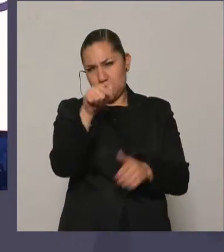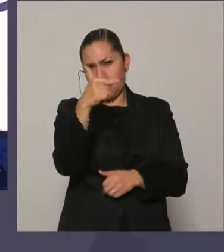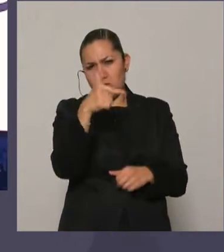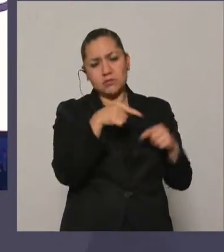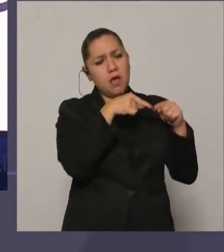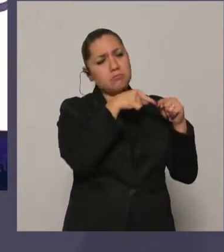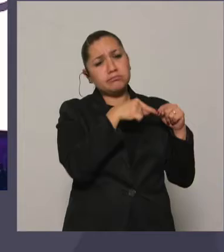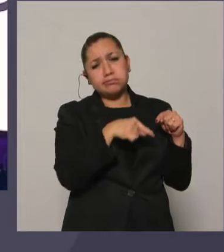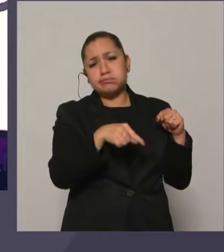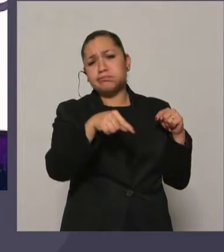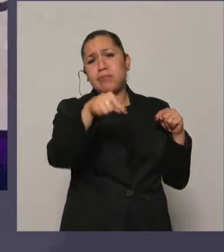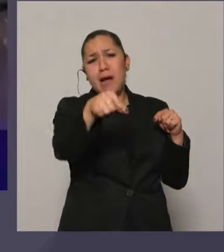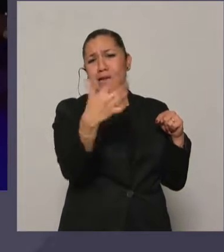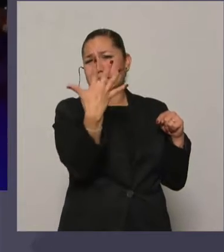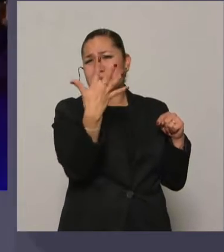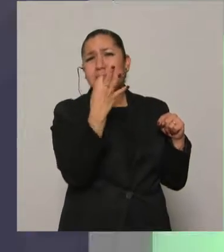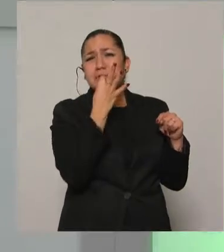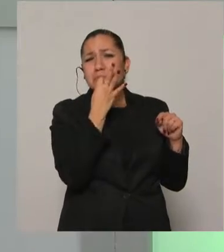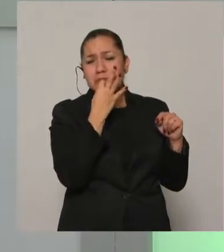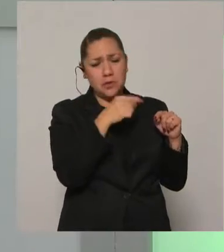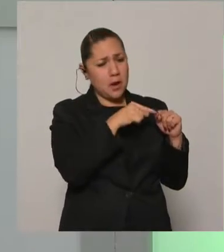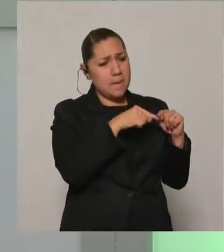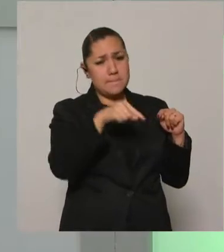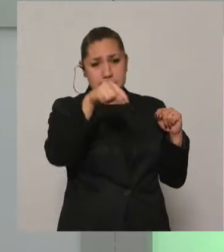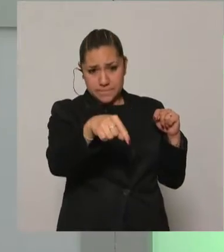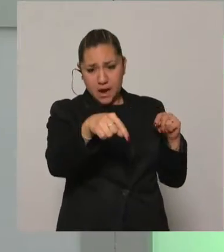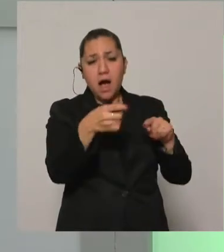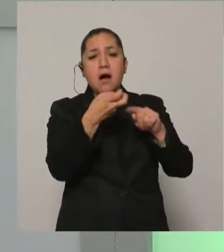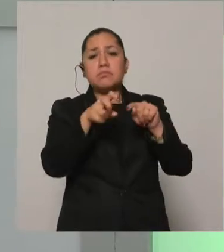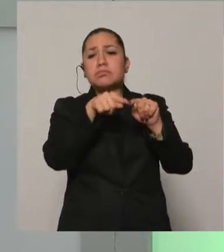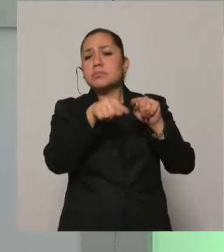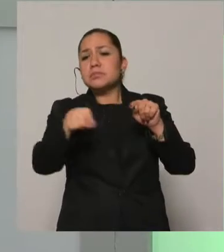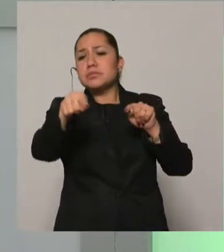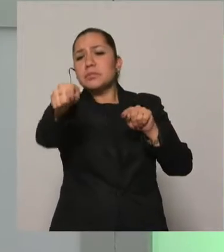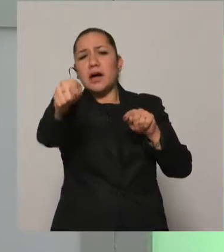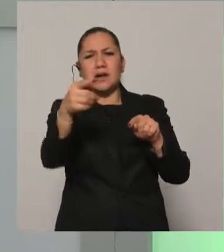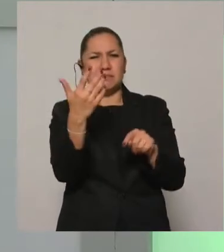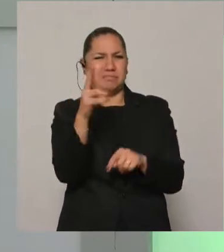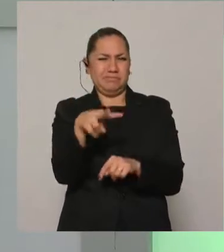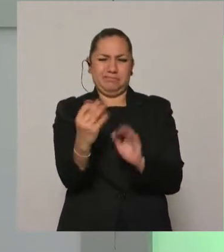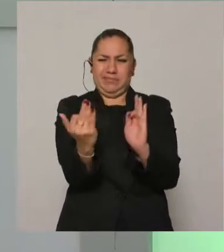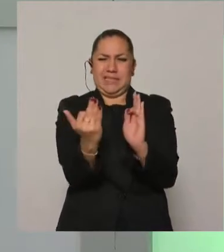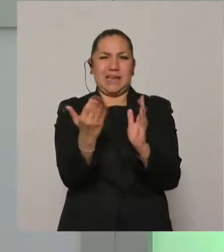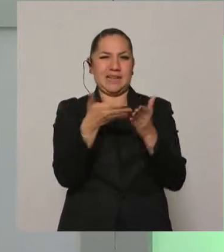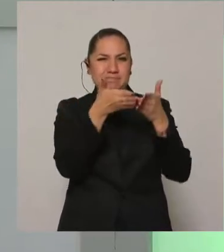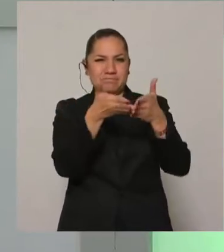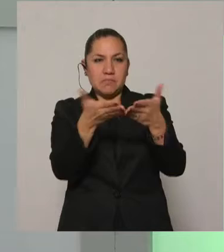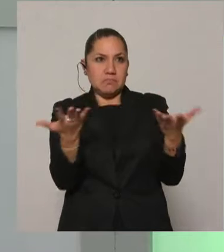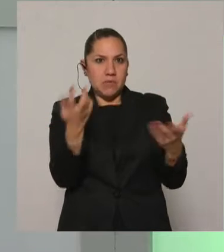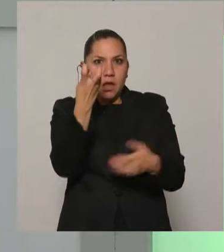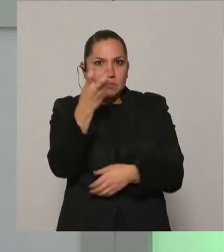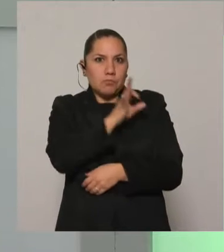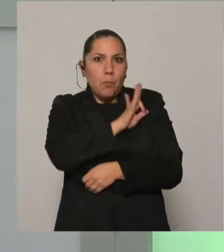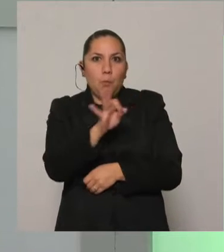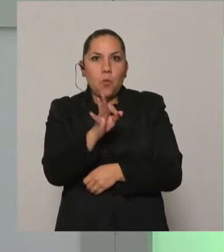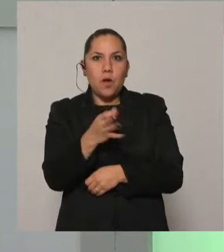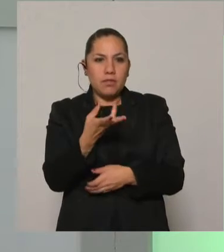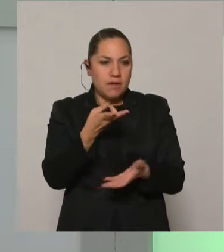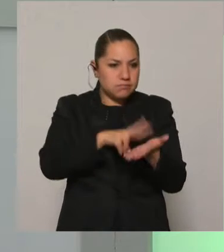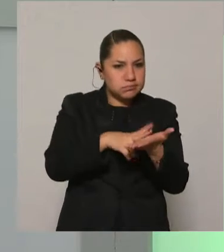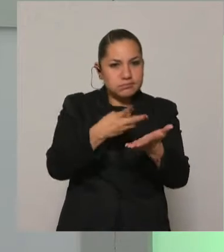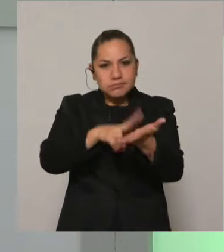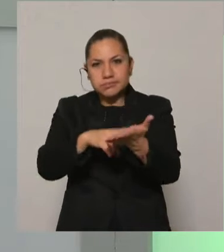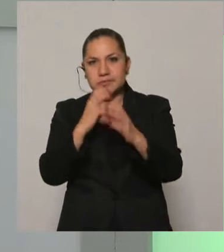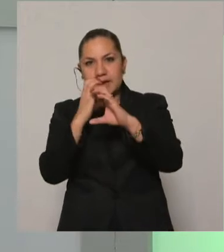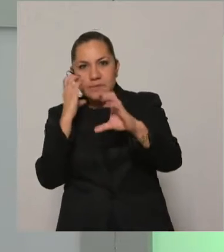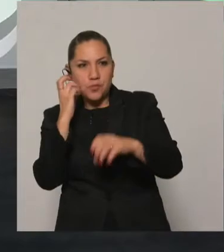lleva en 5 minutos al embarcadero. Vale mucho la pena, hay que combinar esos medios de transporte que hay en la ciudad. Pues